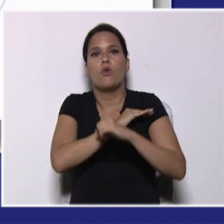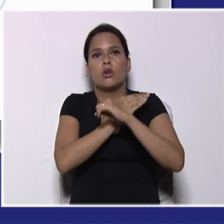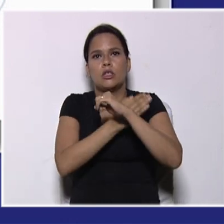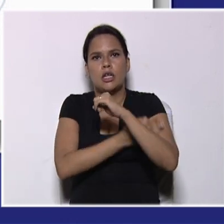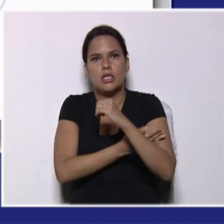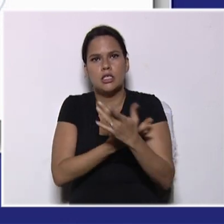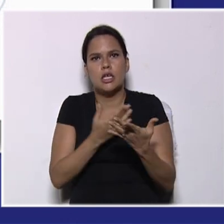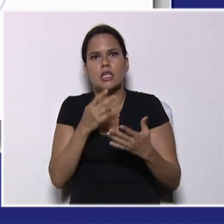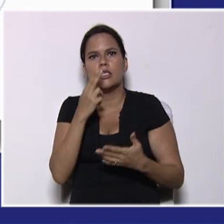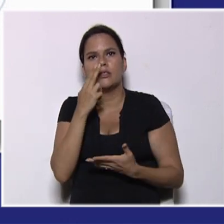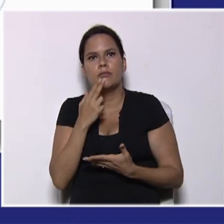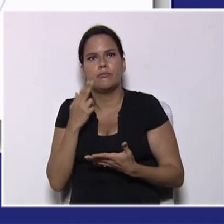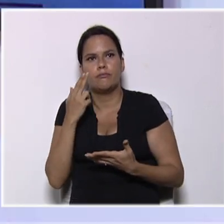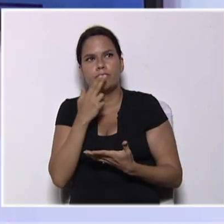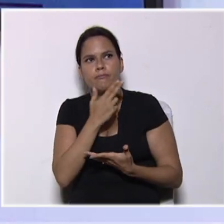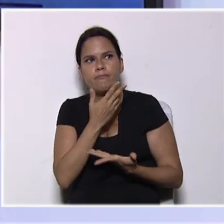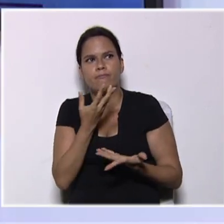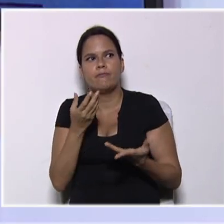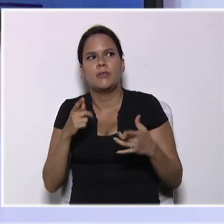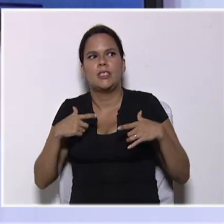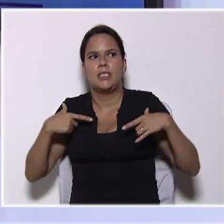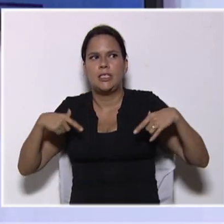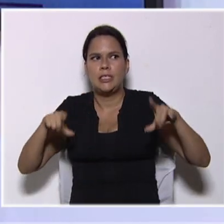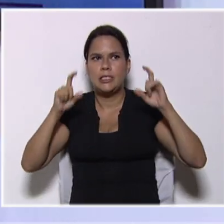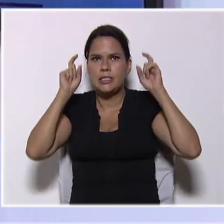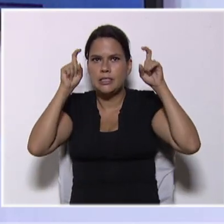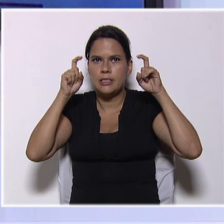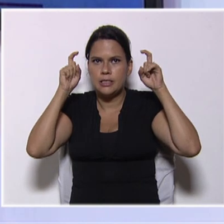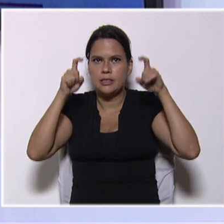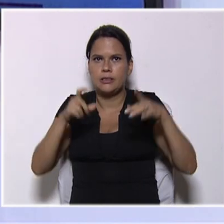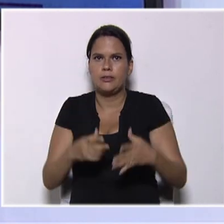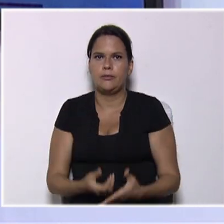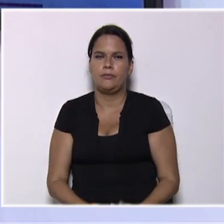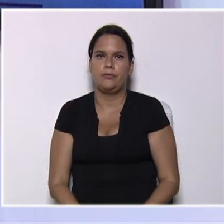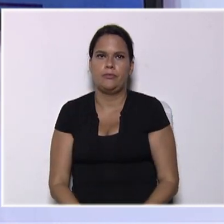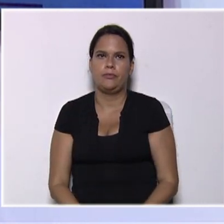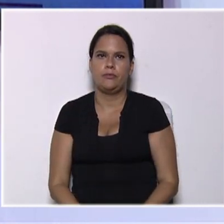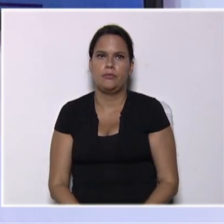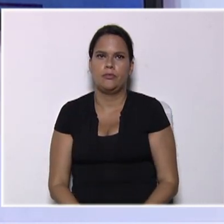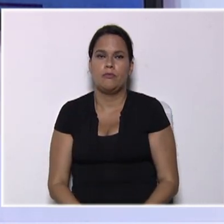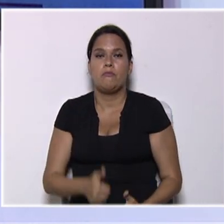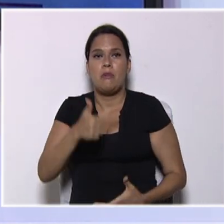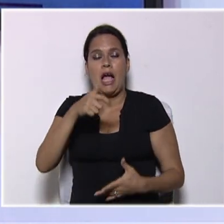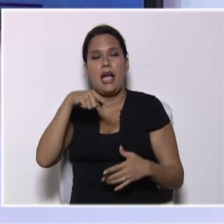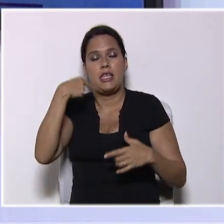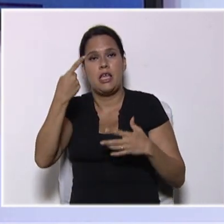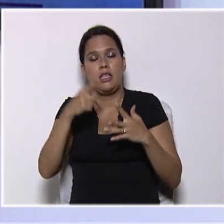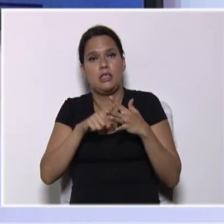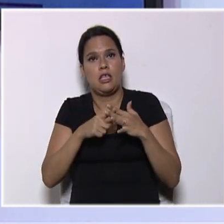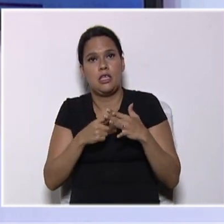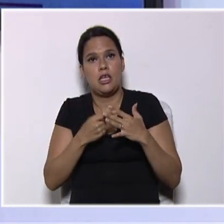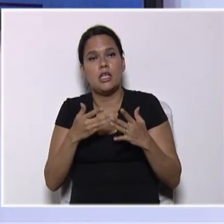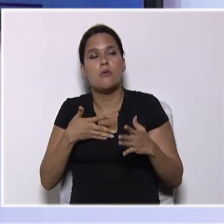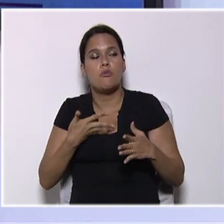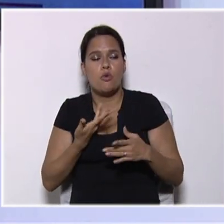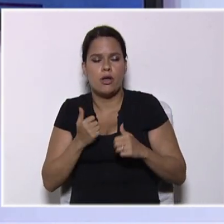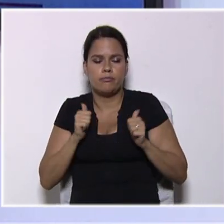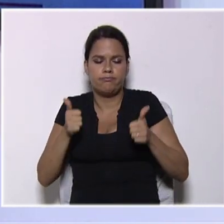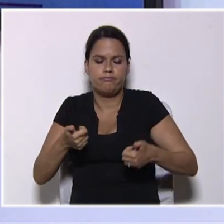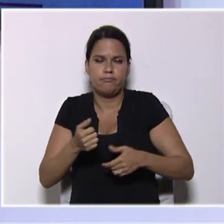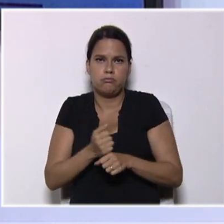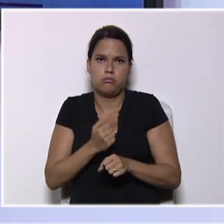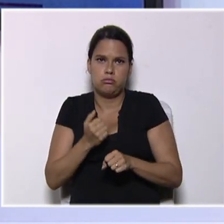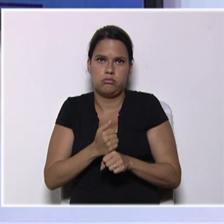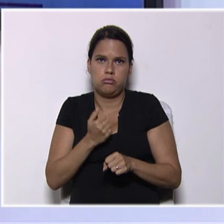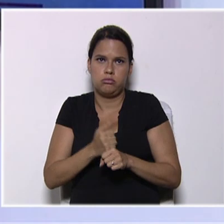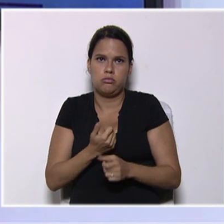por supuesto ellos puedan desarrollar esta especialidad ocupacional más allá del taller y puedan ser insertados a nivel sociolaboral